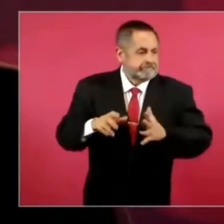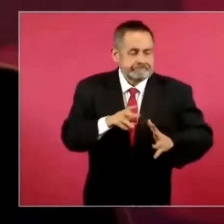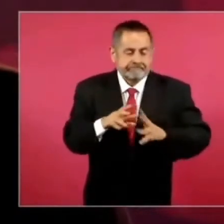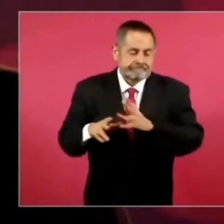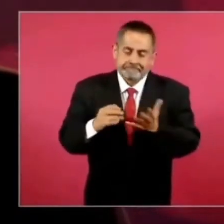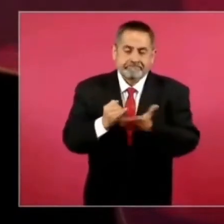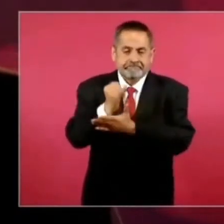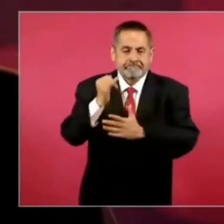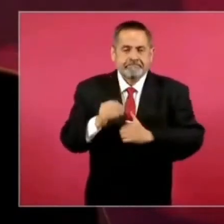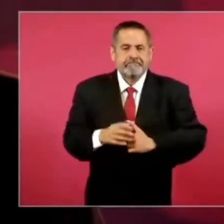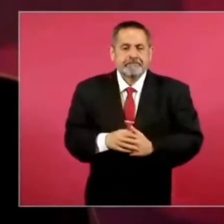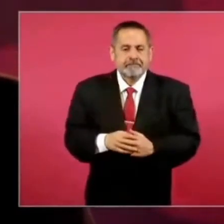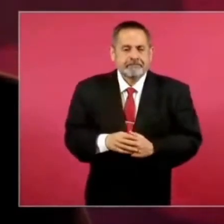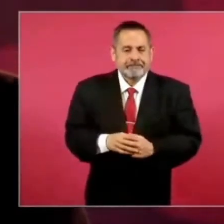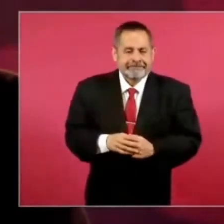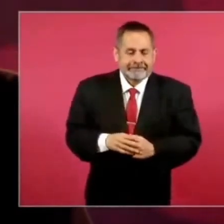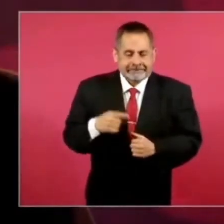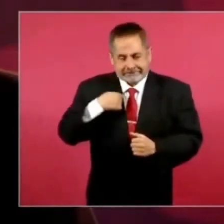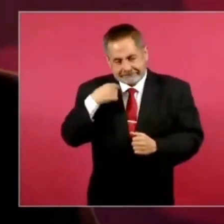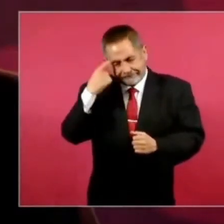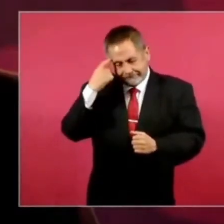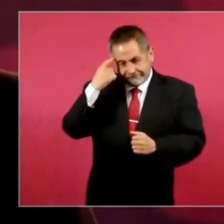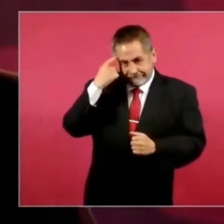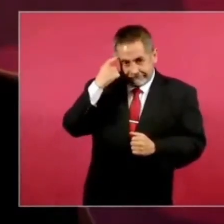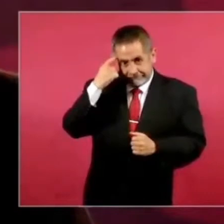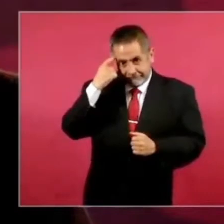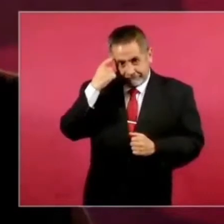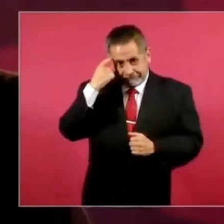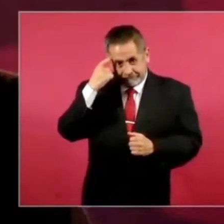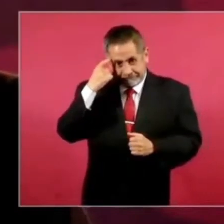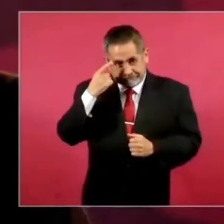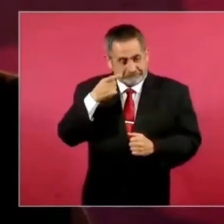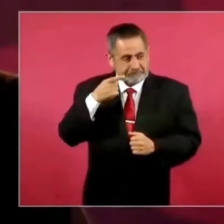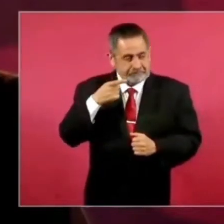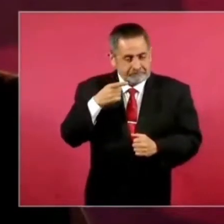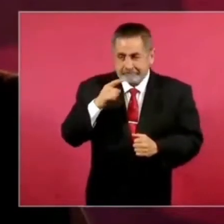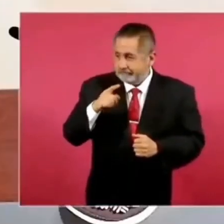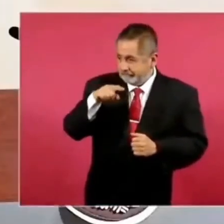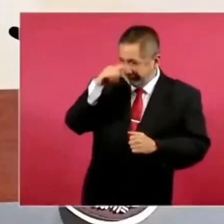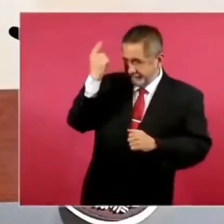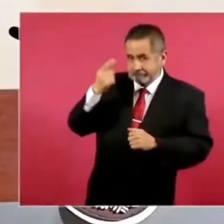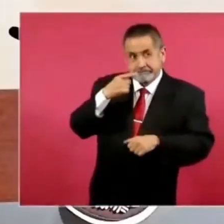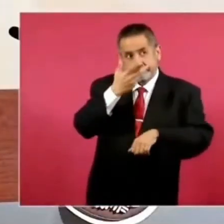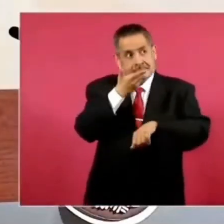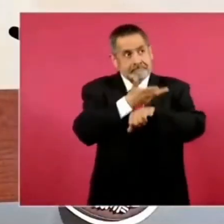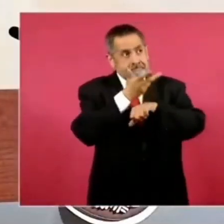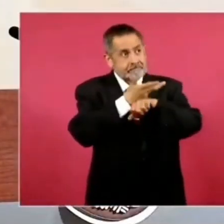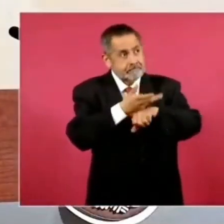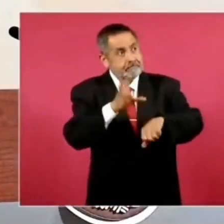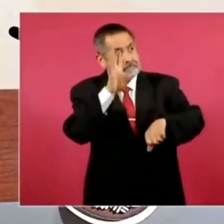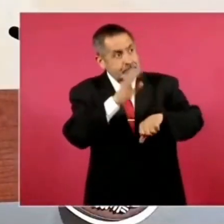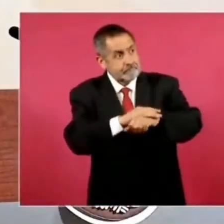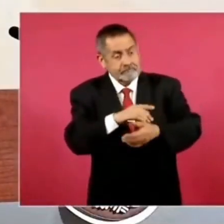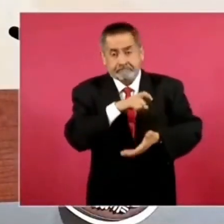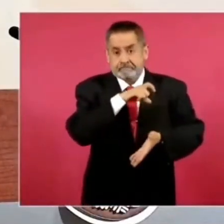y no iba a ser fácil que nos dieran el permiso en Estados Unidos